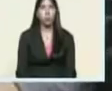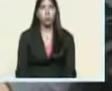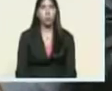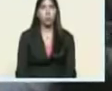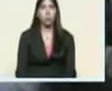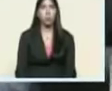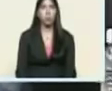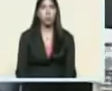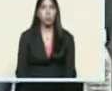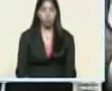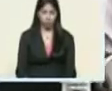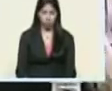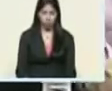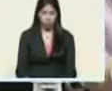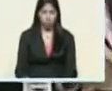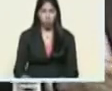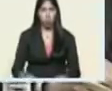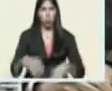Entre